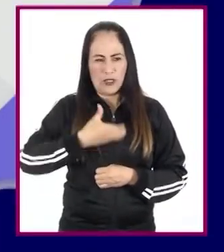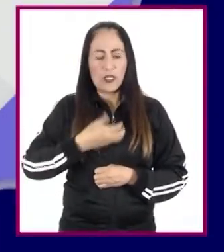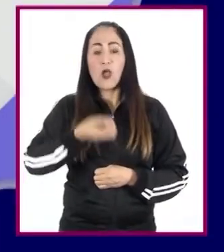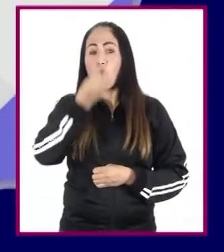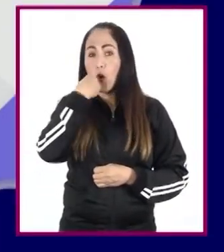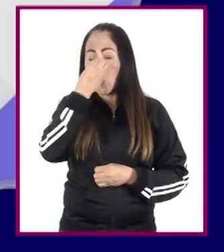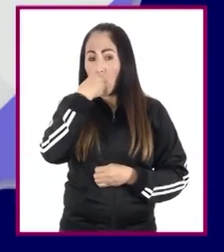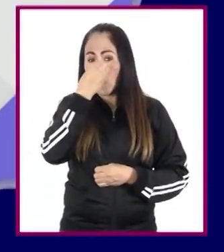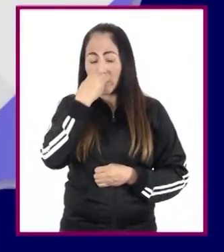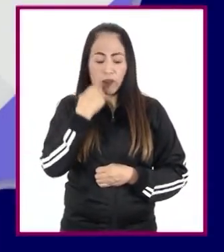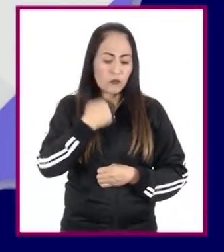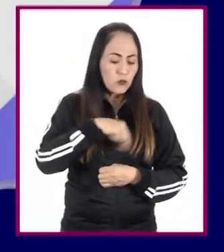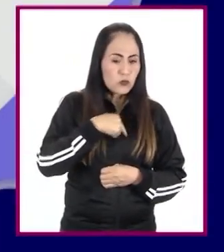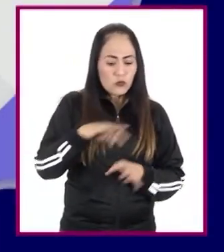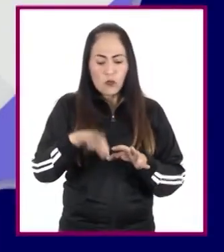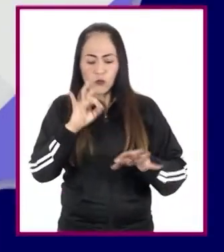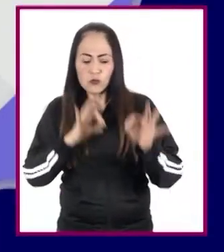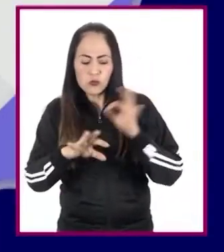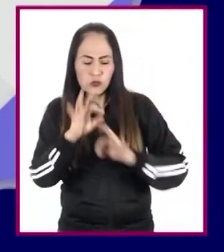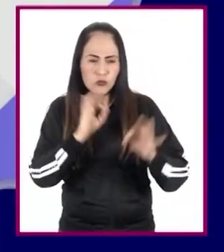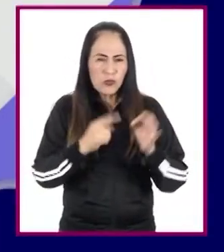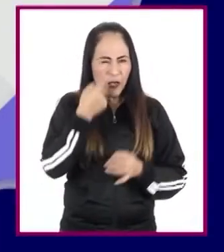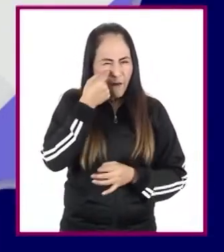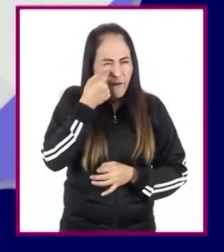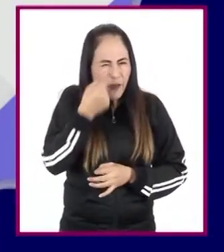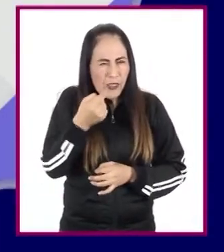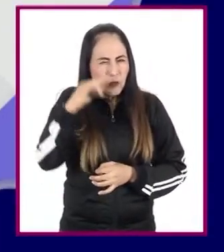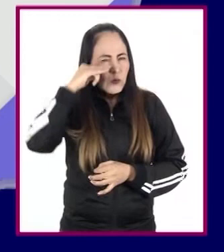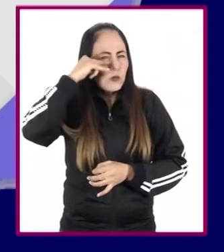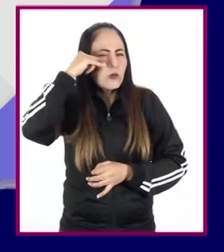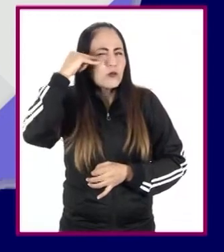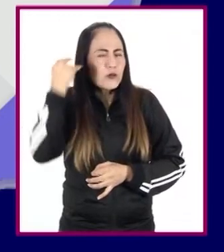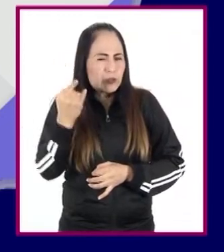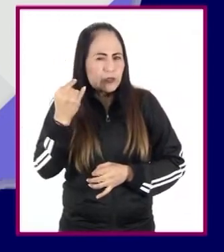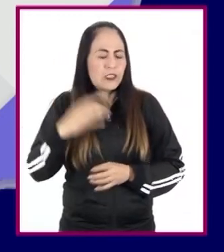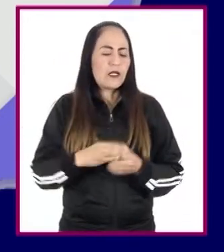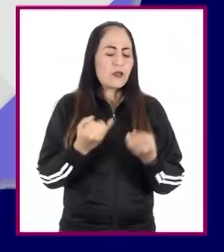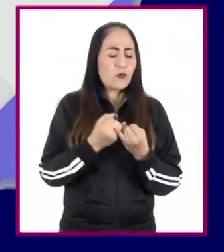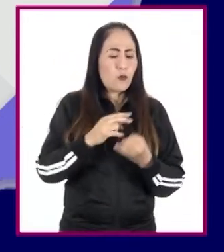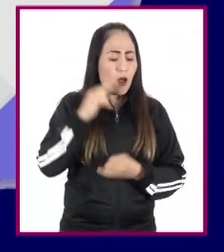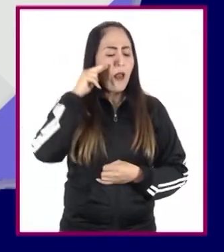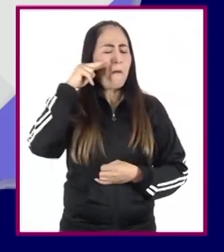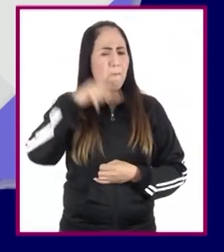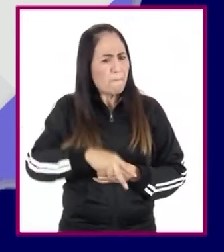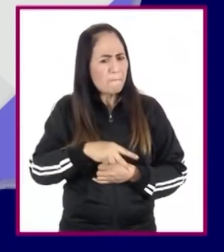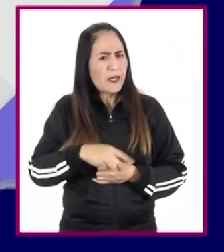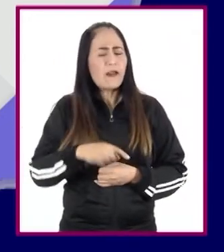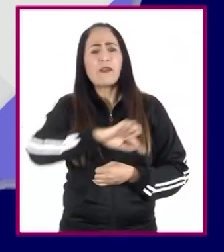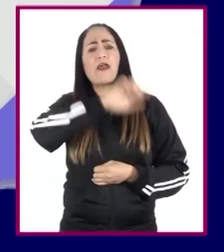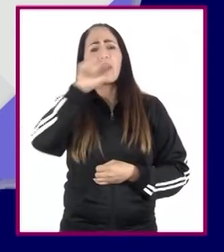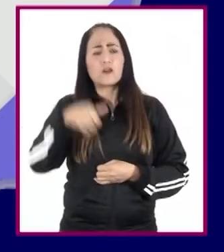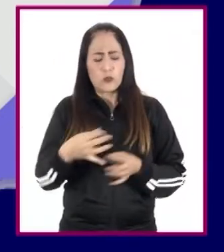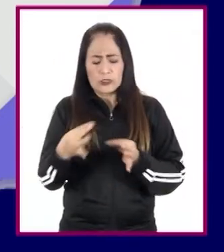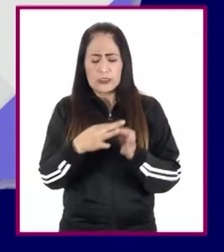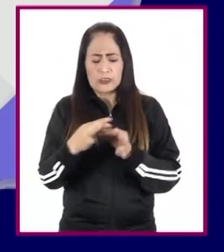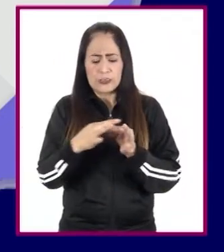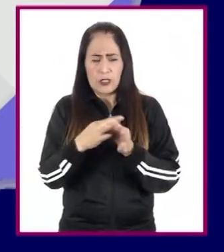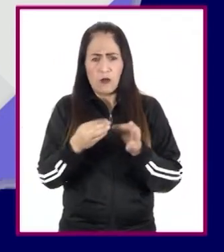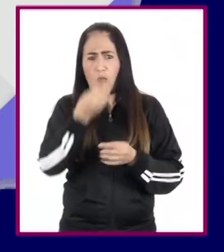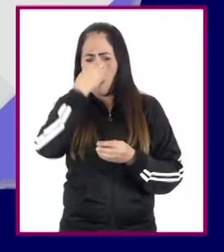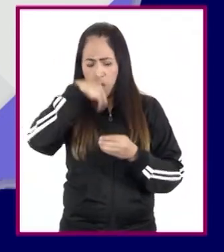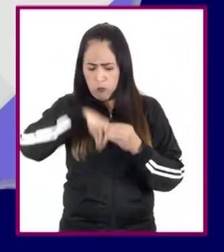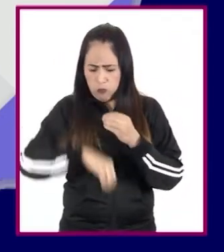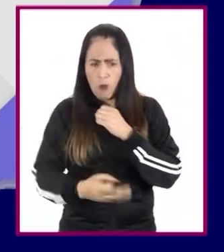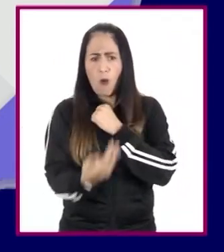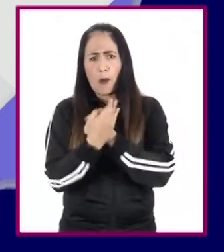que elegimos para nuestro consumo a nivel macroscópico observable a simple vista tienen impacto en las funciones celulares en el nivel microscópico, que